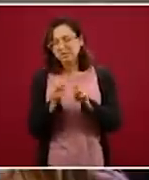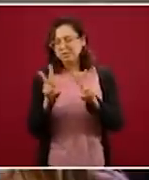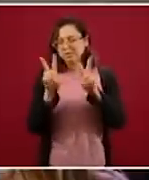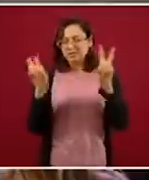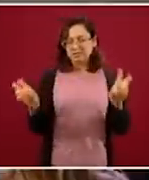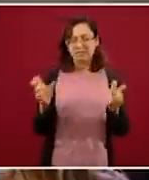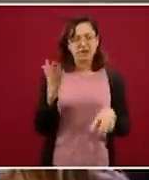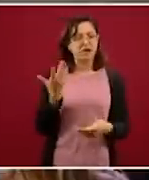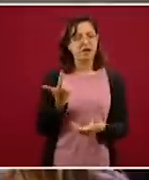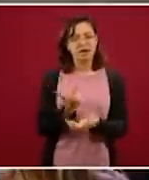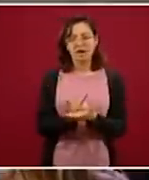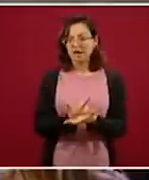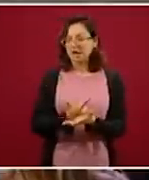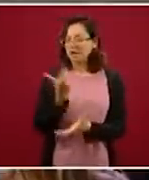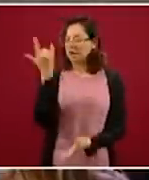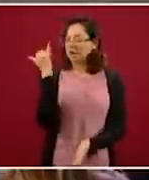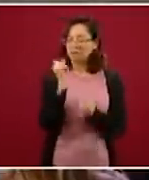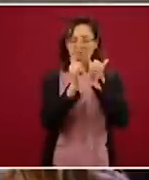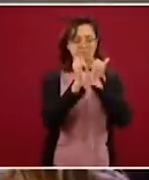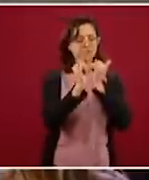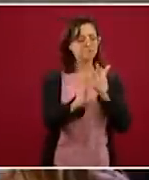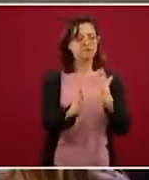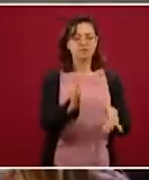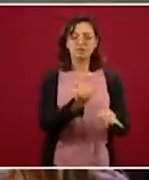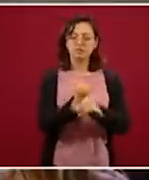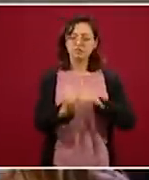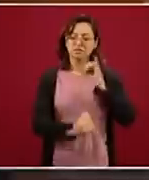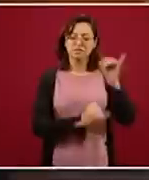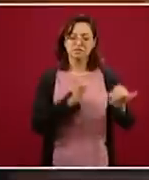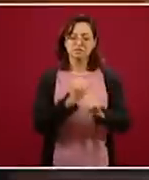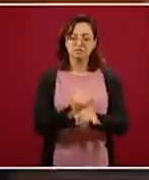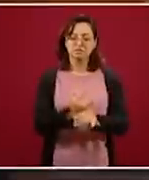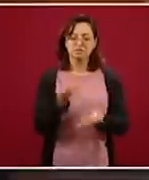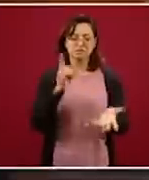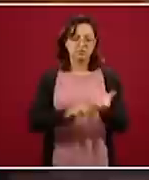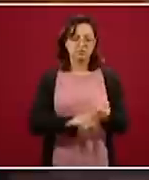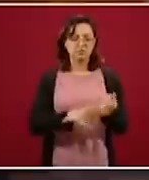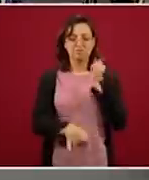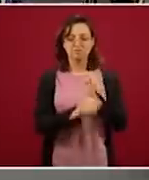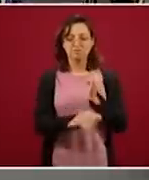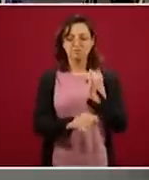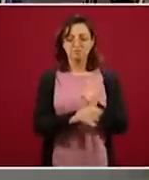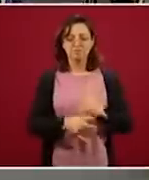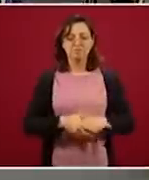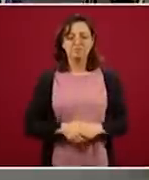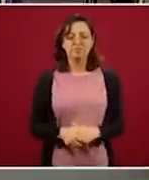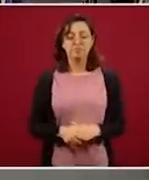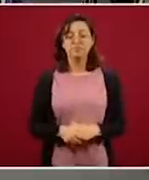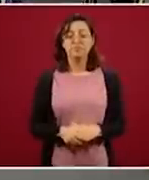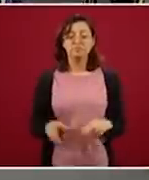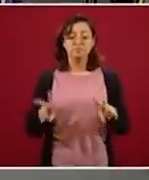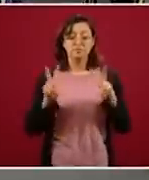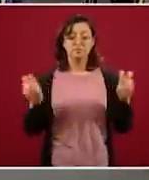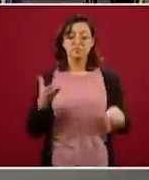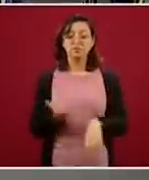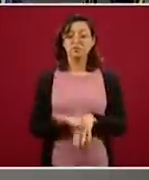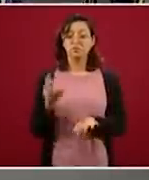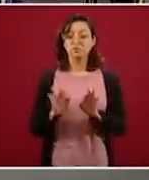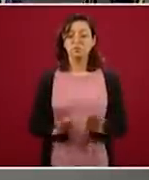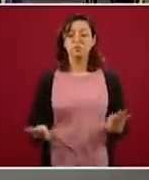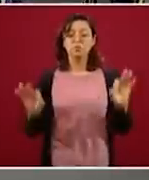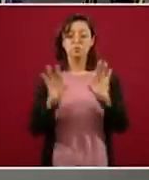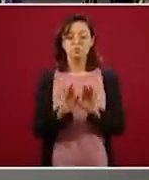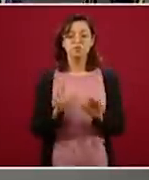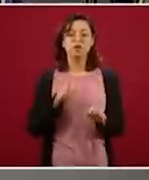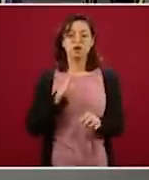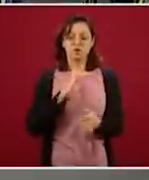gran estafa a gran escala respecto a este tipo de mecanismos? Es, bueno, un tema muy importante. México ha aprobado una